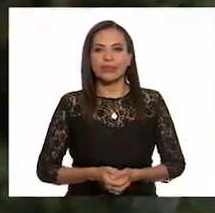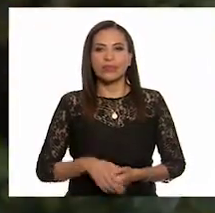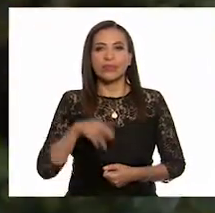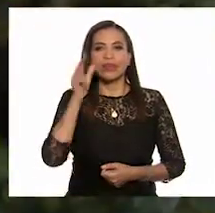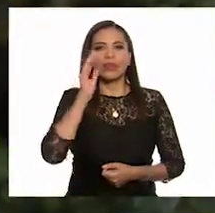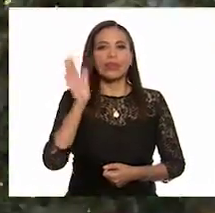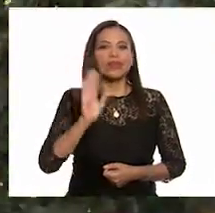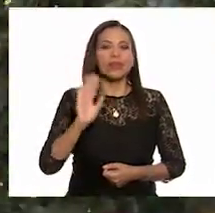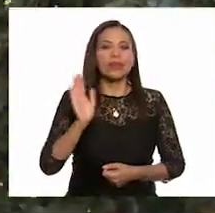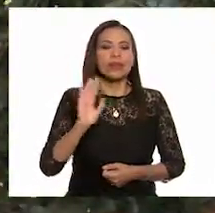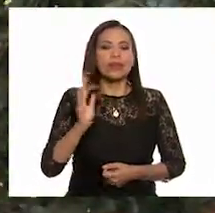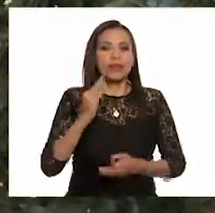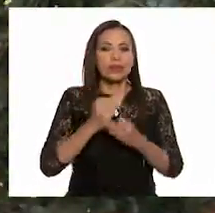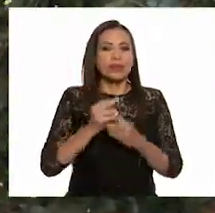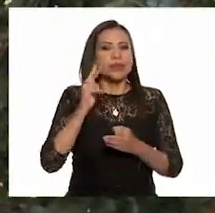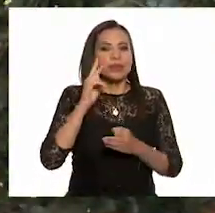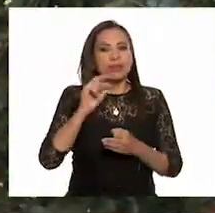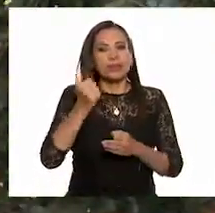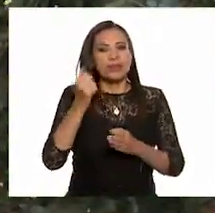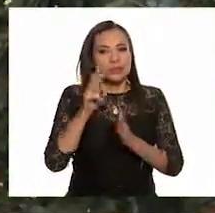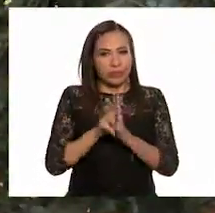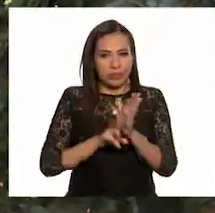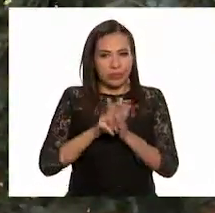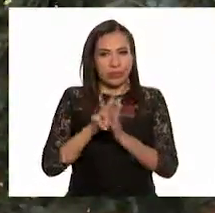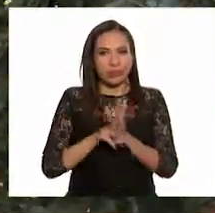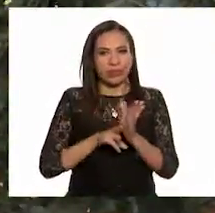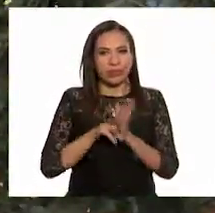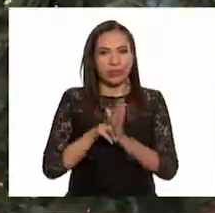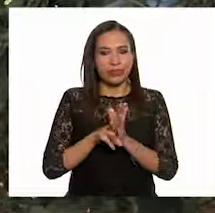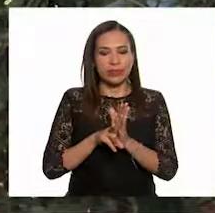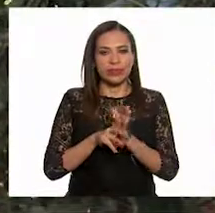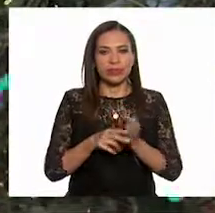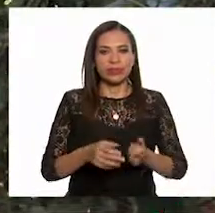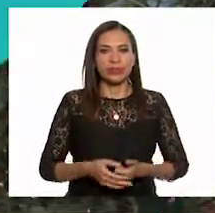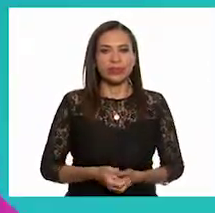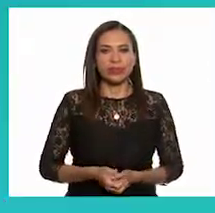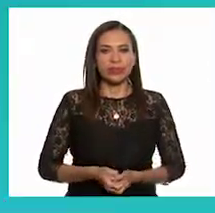¡Hola! ¡Vamos a ver el siguiente video!